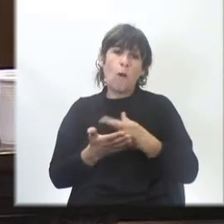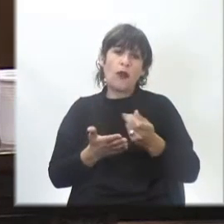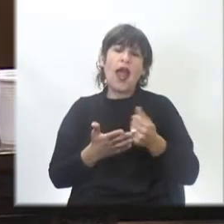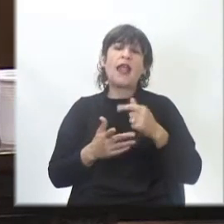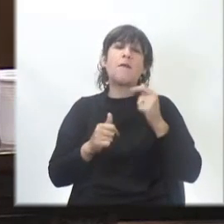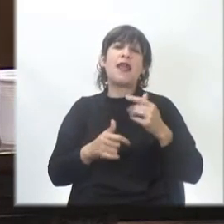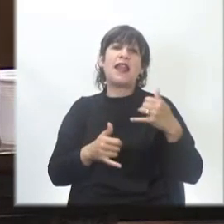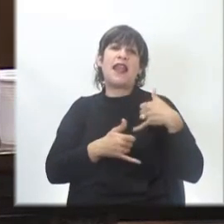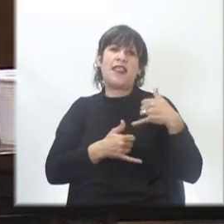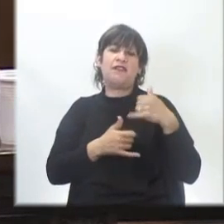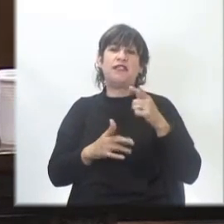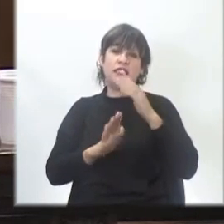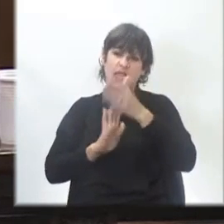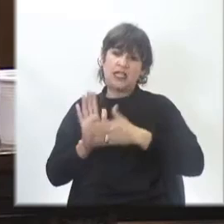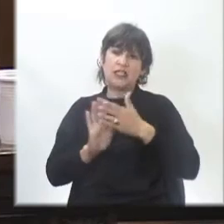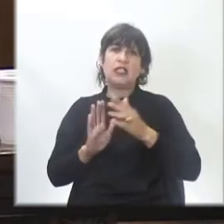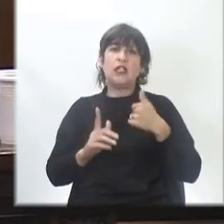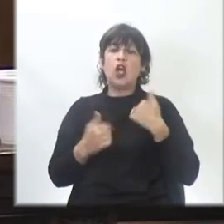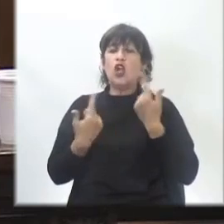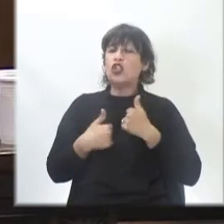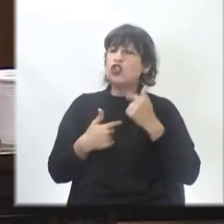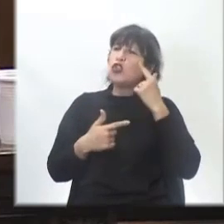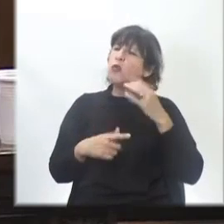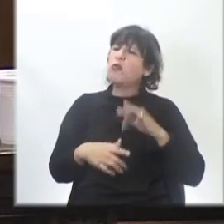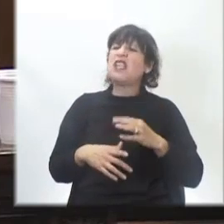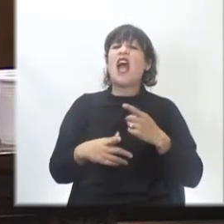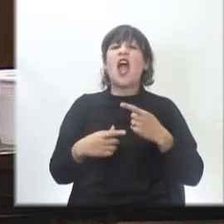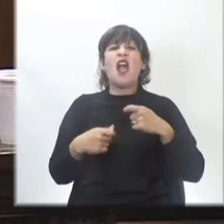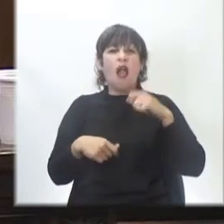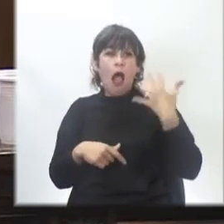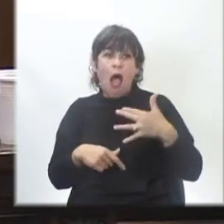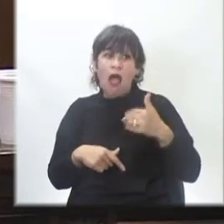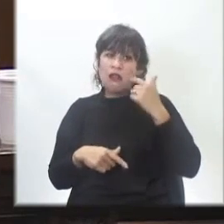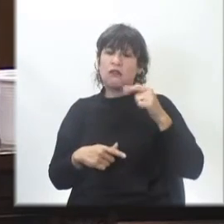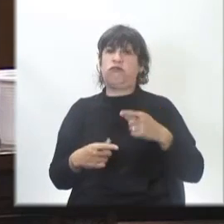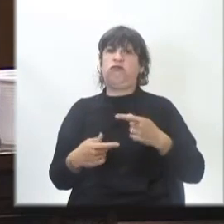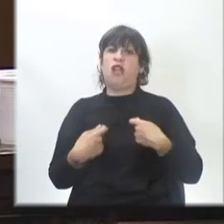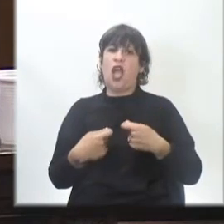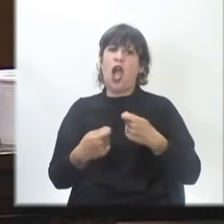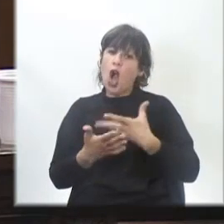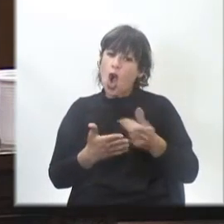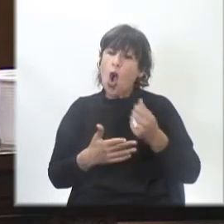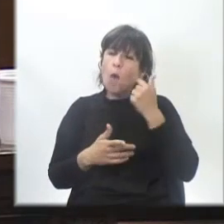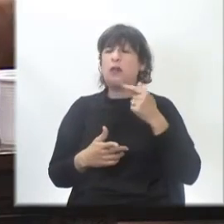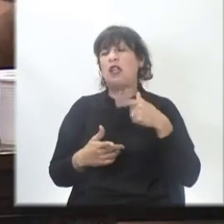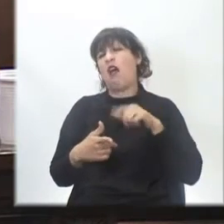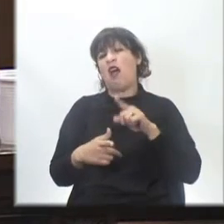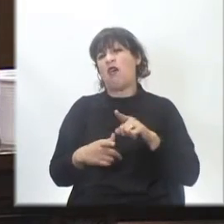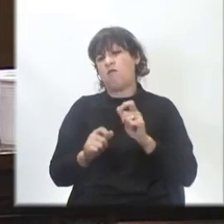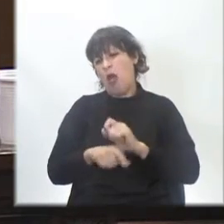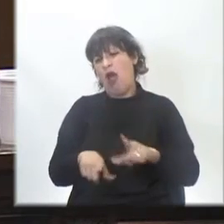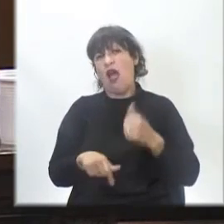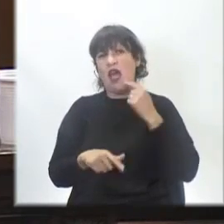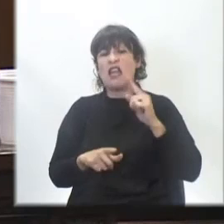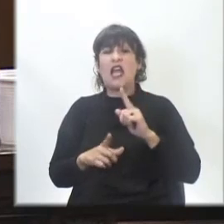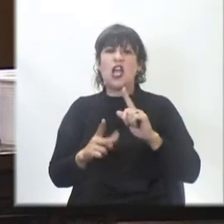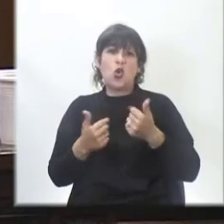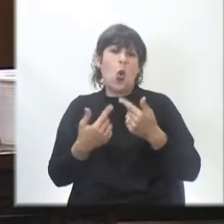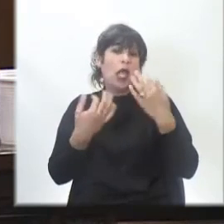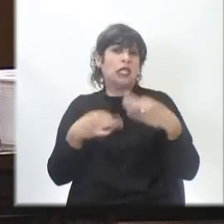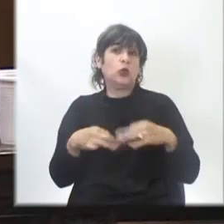Nosotros pensamos que es una mala compra, que es una compra costosa, que es una compra que se realizó sin garantías, y después vamos a explicar este